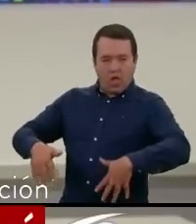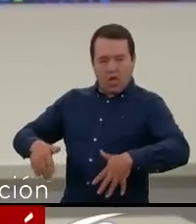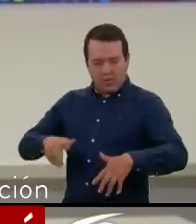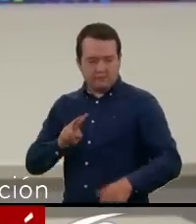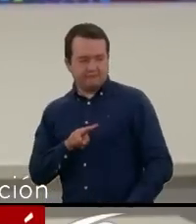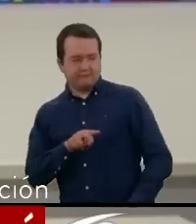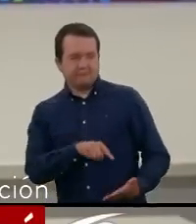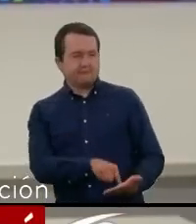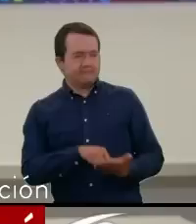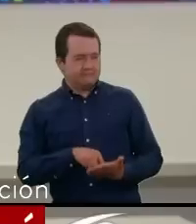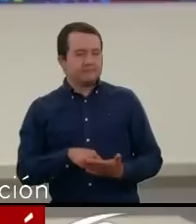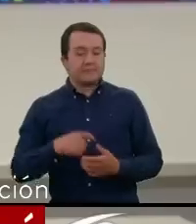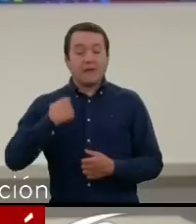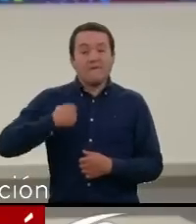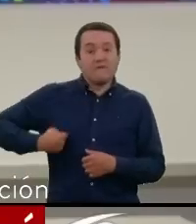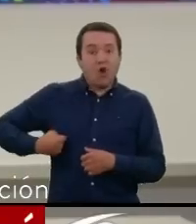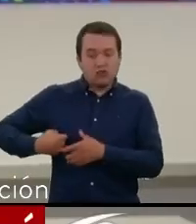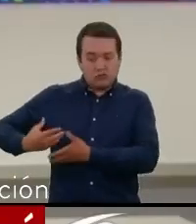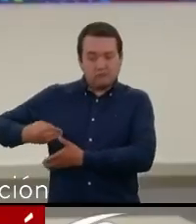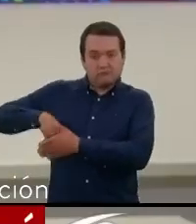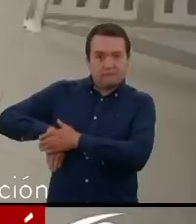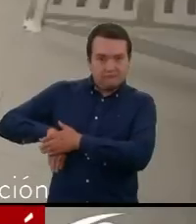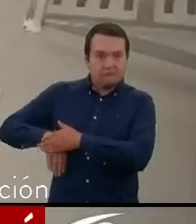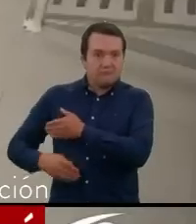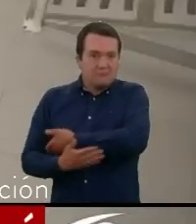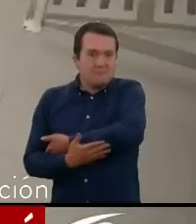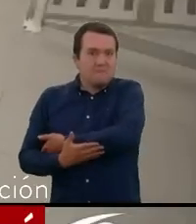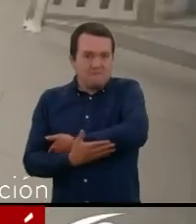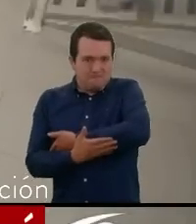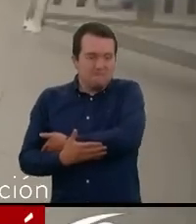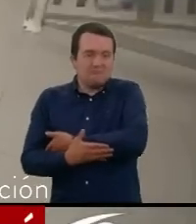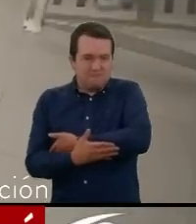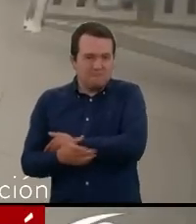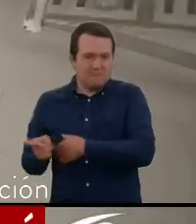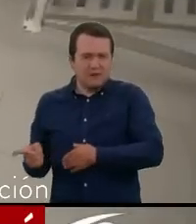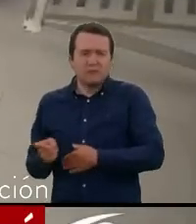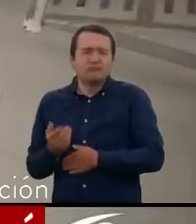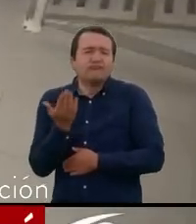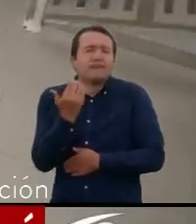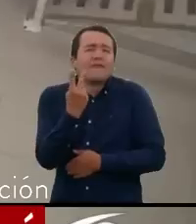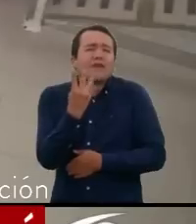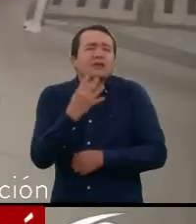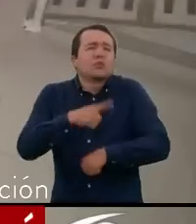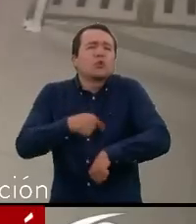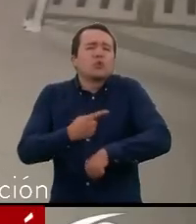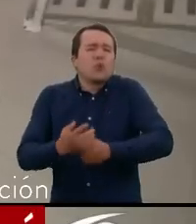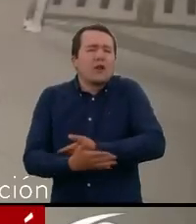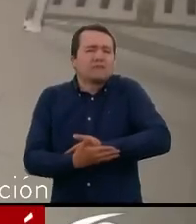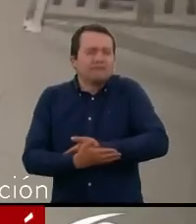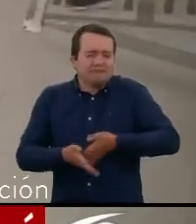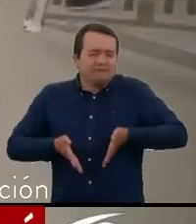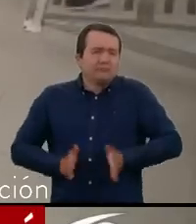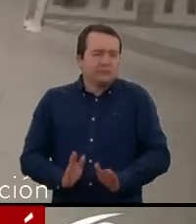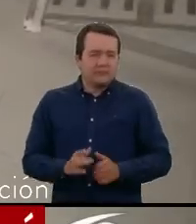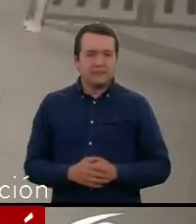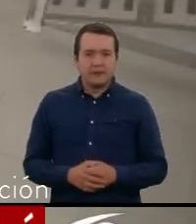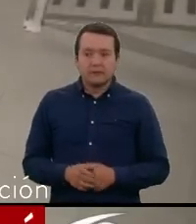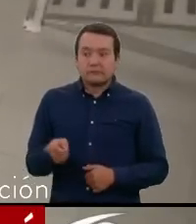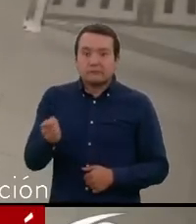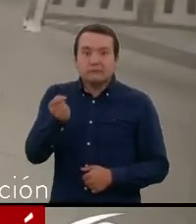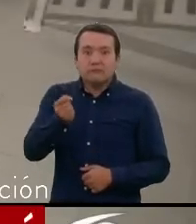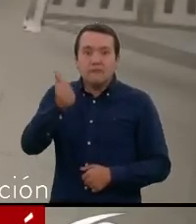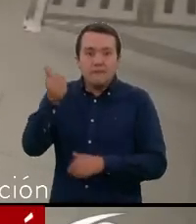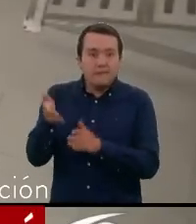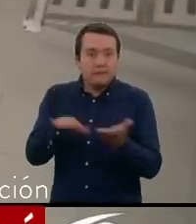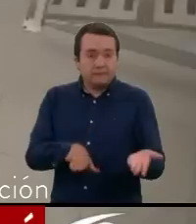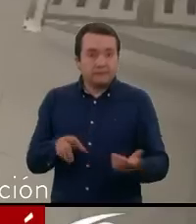consigo en un bolso de mano, en un bolso pequeño, una bebé de apenas 24 horas de nacida. La vida de la pequeña estuvo en